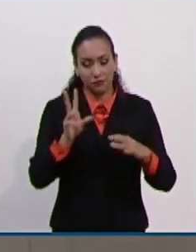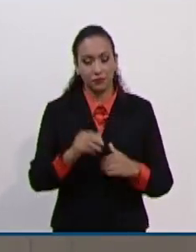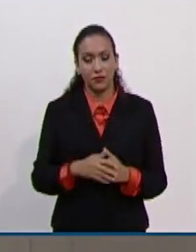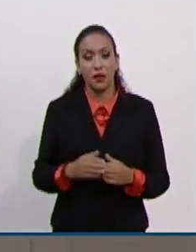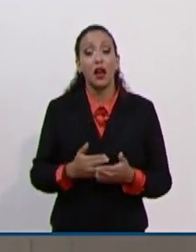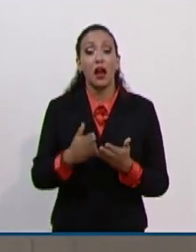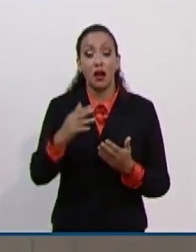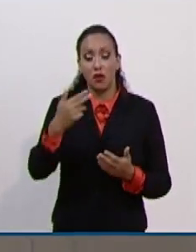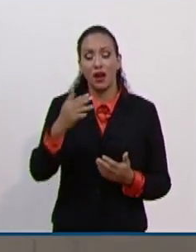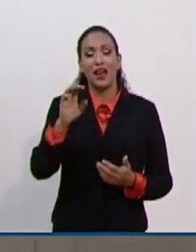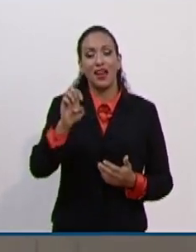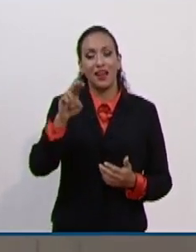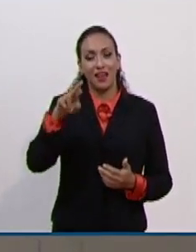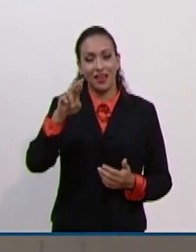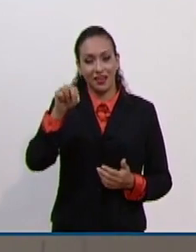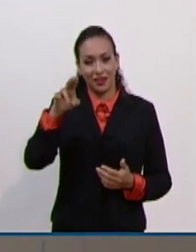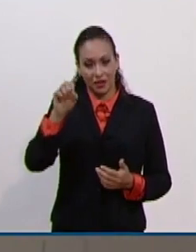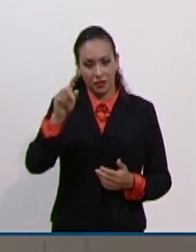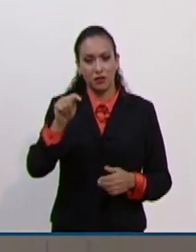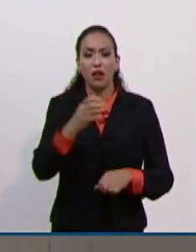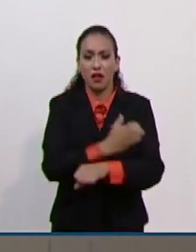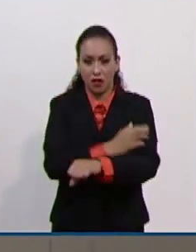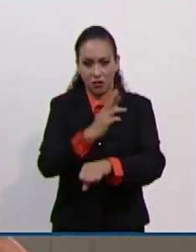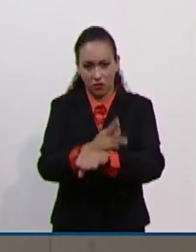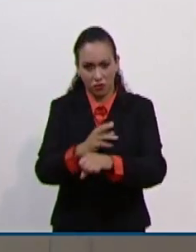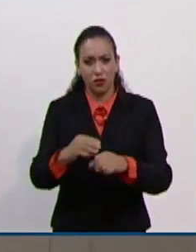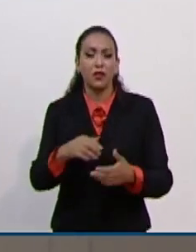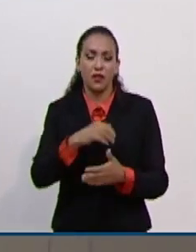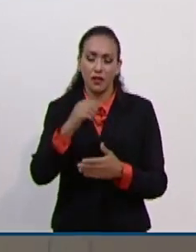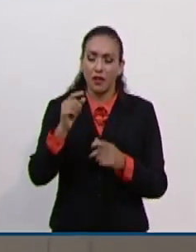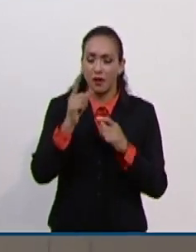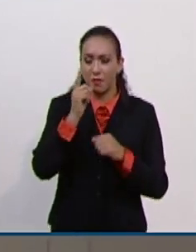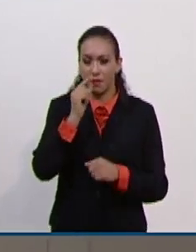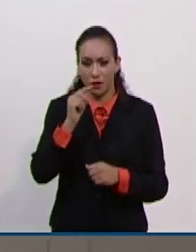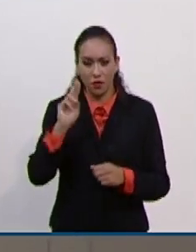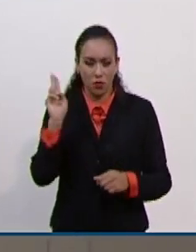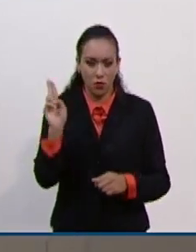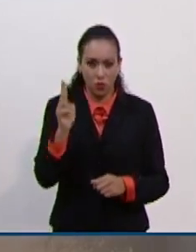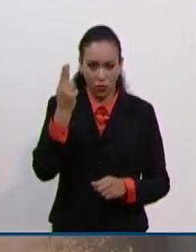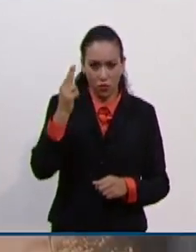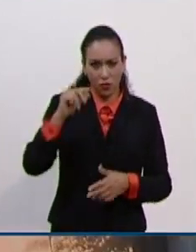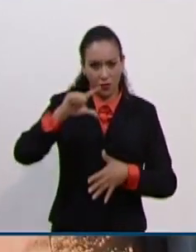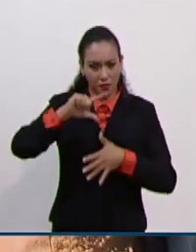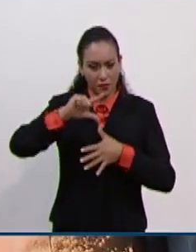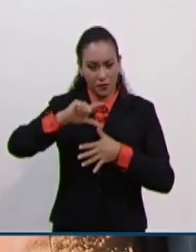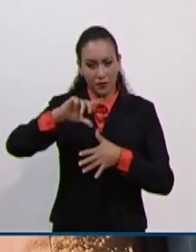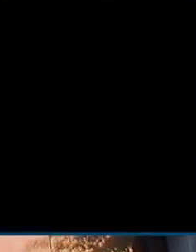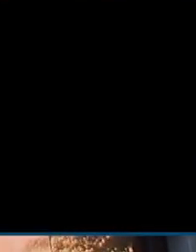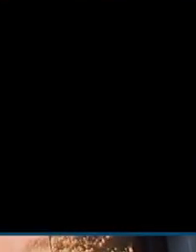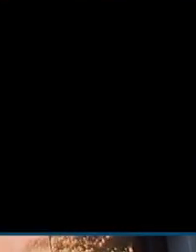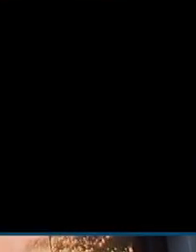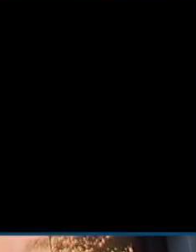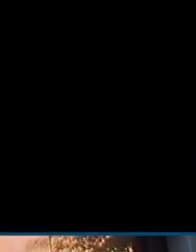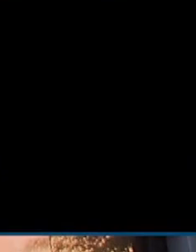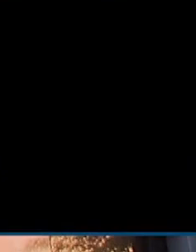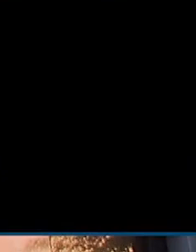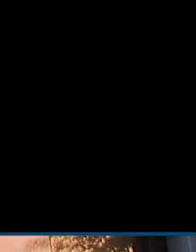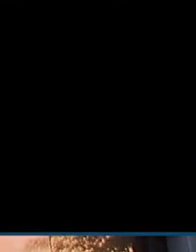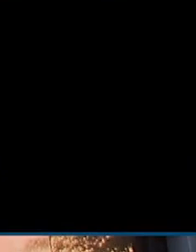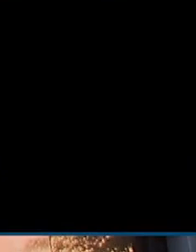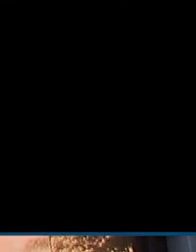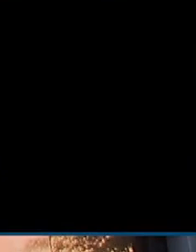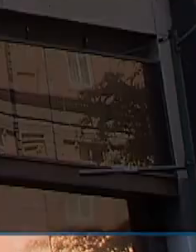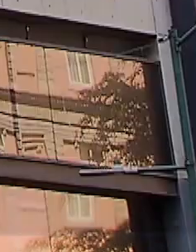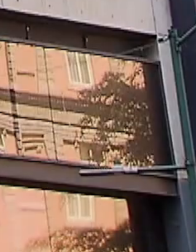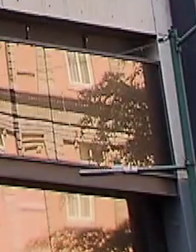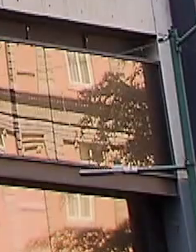López Portillo, quien es el coordinador del Programa de Seguridad Ciudadana de la Universidad Iberoamericana, exigió que la policía abra las puertas